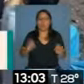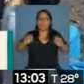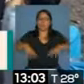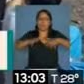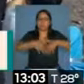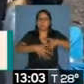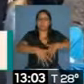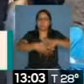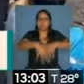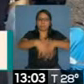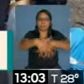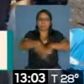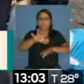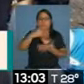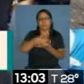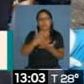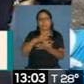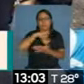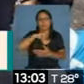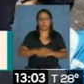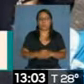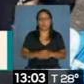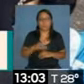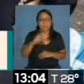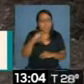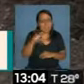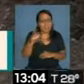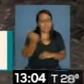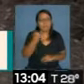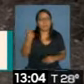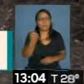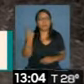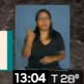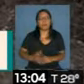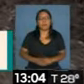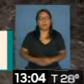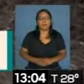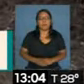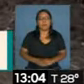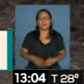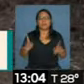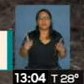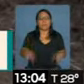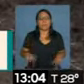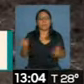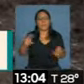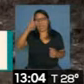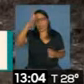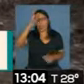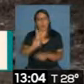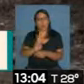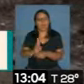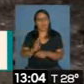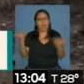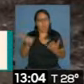de nuestra provincia. Una jornada importante también para lo que va a ser en cuanto a la seguridad, porque